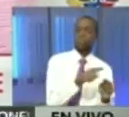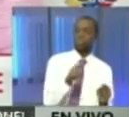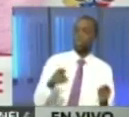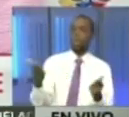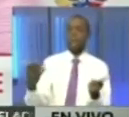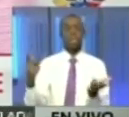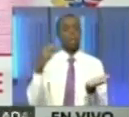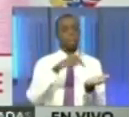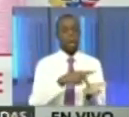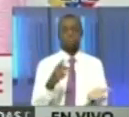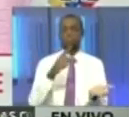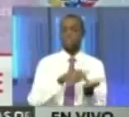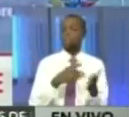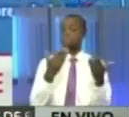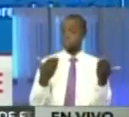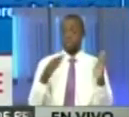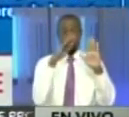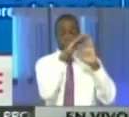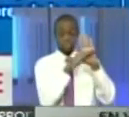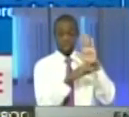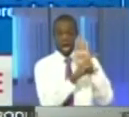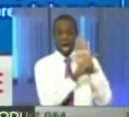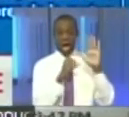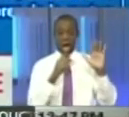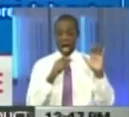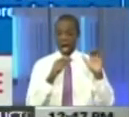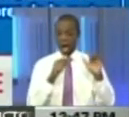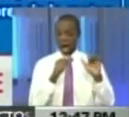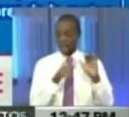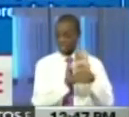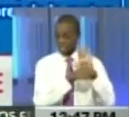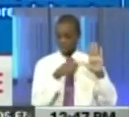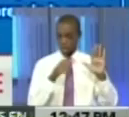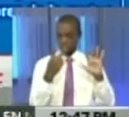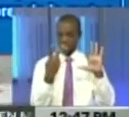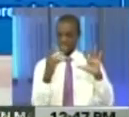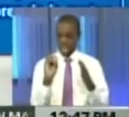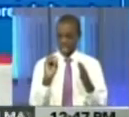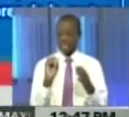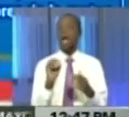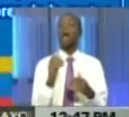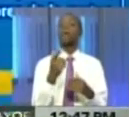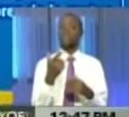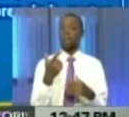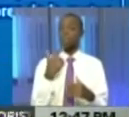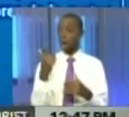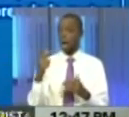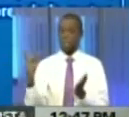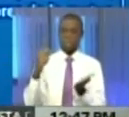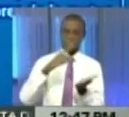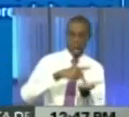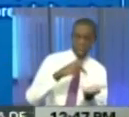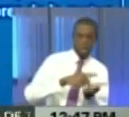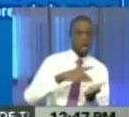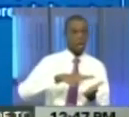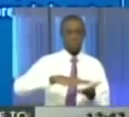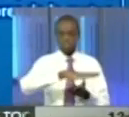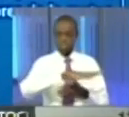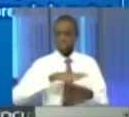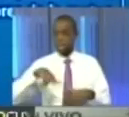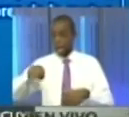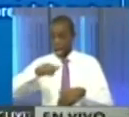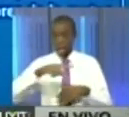qué es lo que dice el artículo 70, donde nos dice que son medios de participación y protagonismo del pueblo en ejercicio